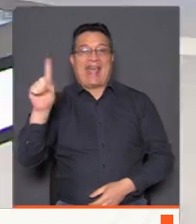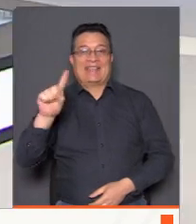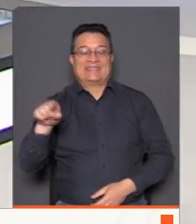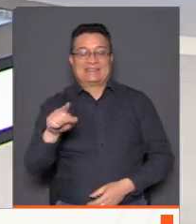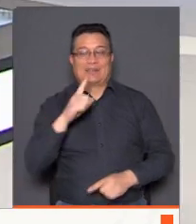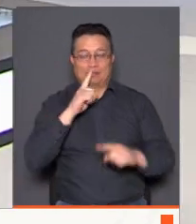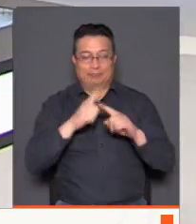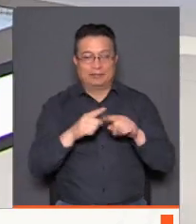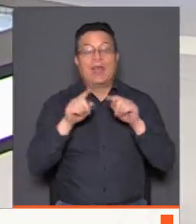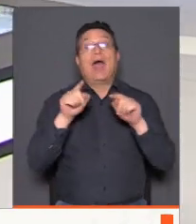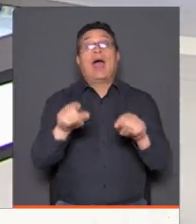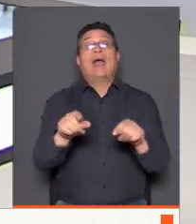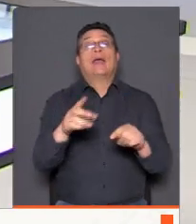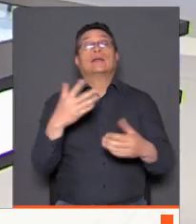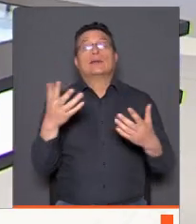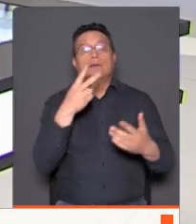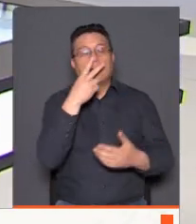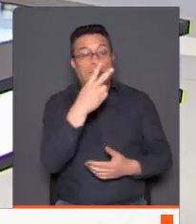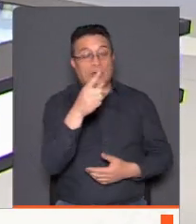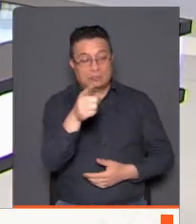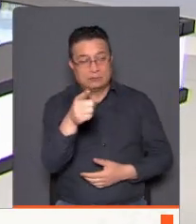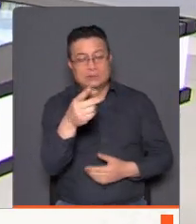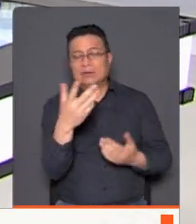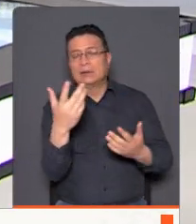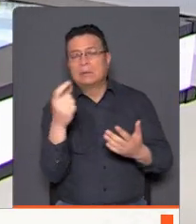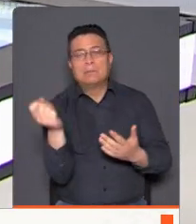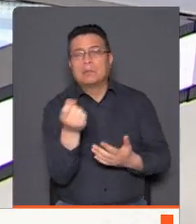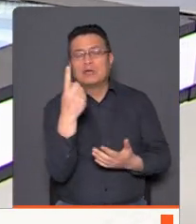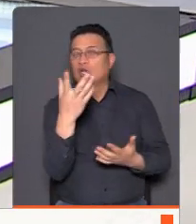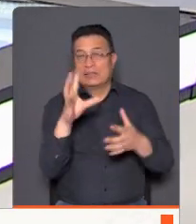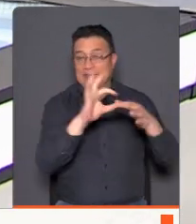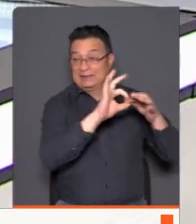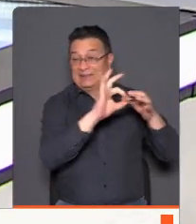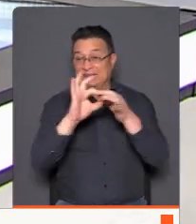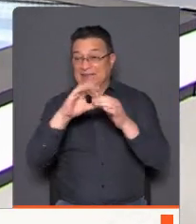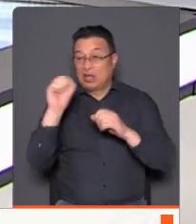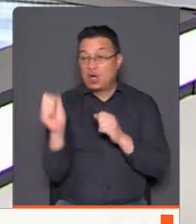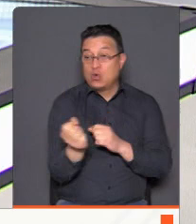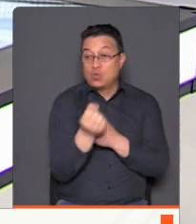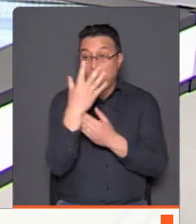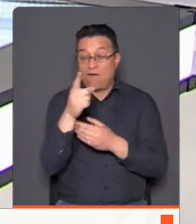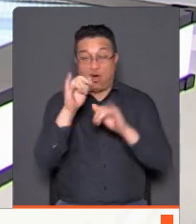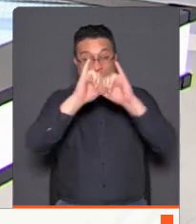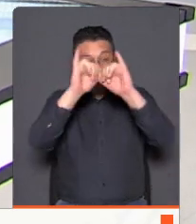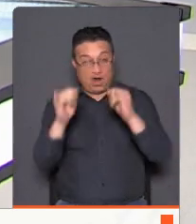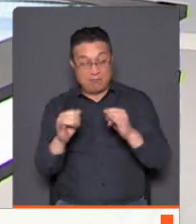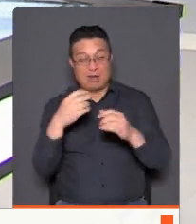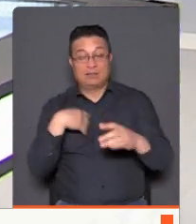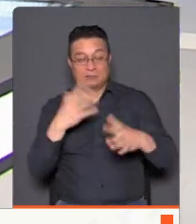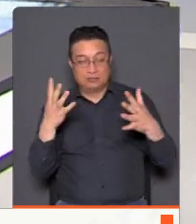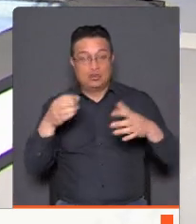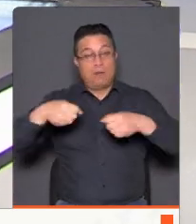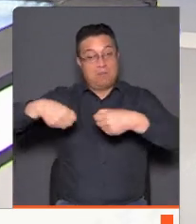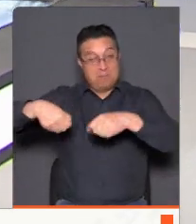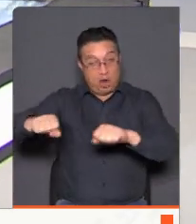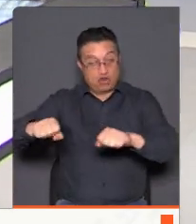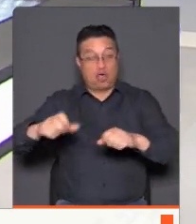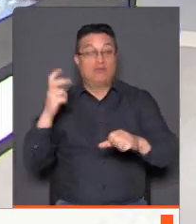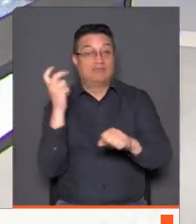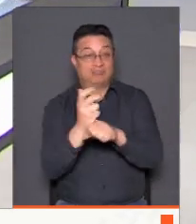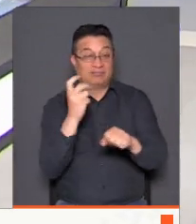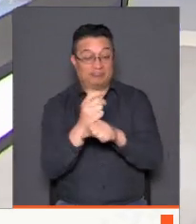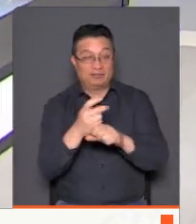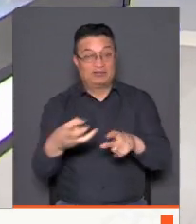saludar. Sobre lo que estábamos viendo, general, primero, ¿es un hecho nuevo, una nueva forma de operar esto que se vinculen motocicletas con delincuentes a